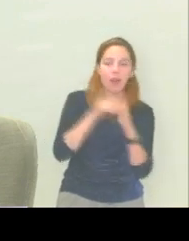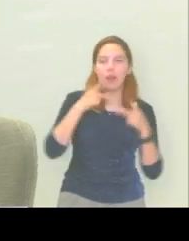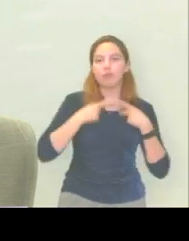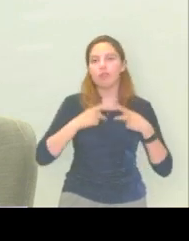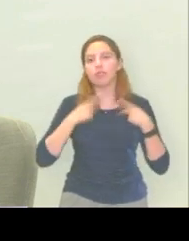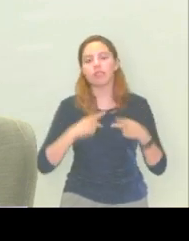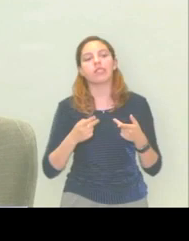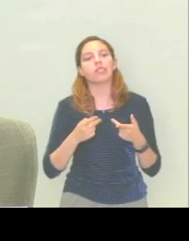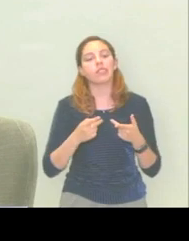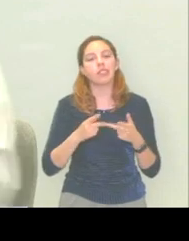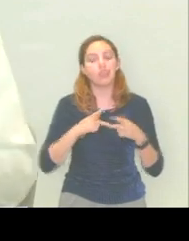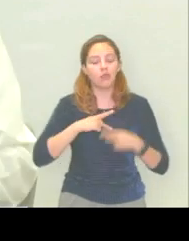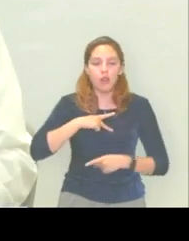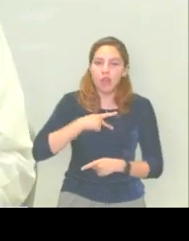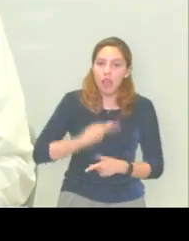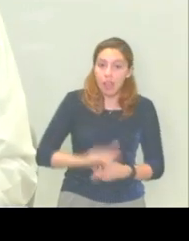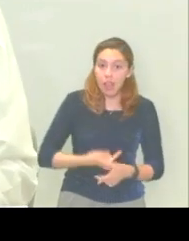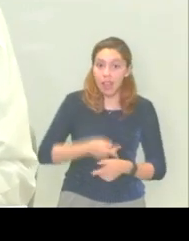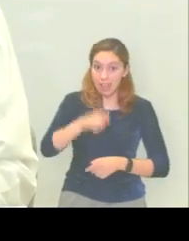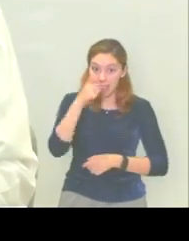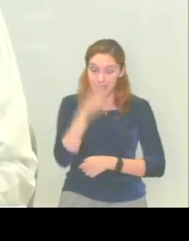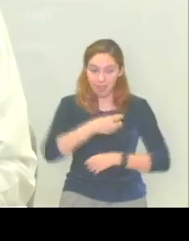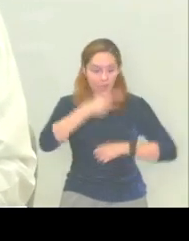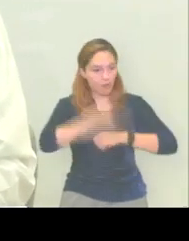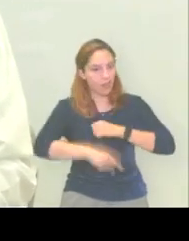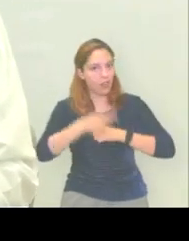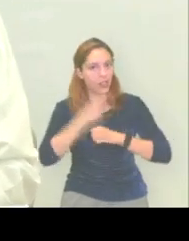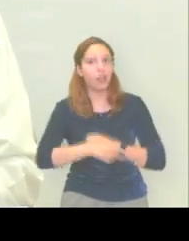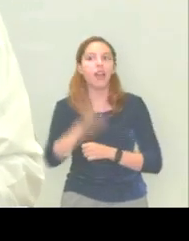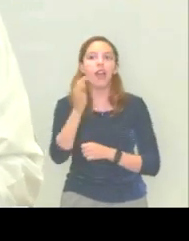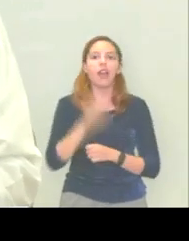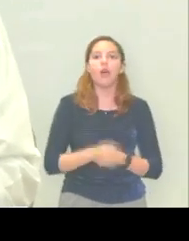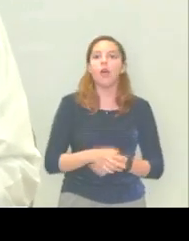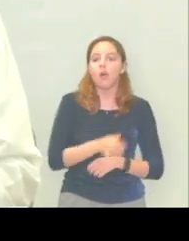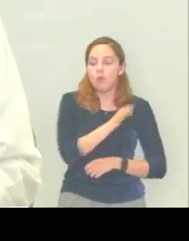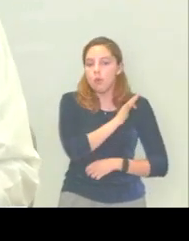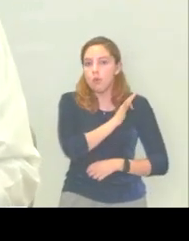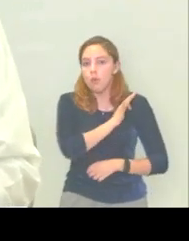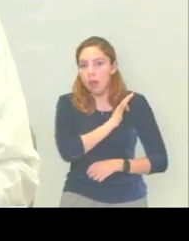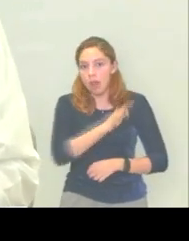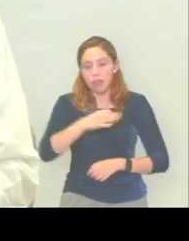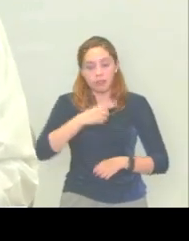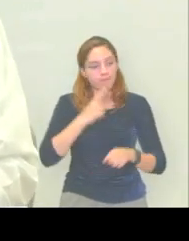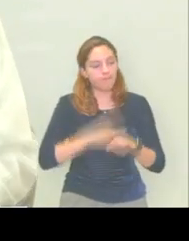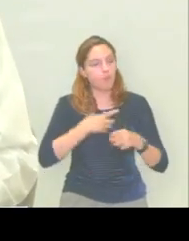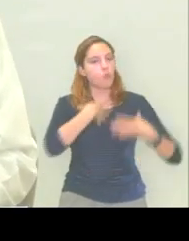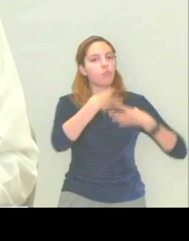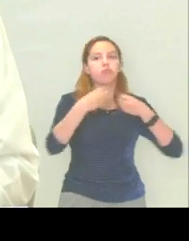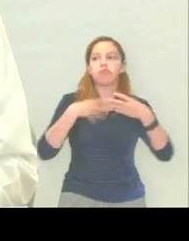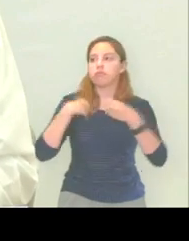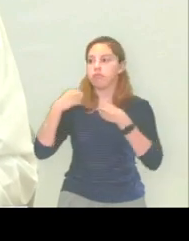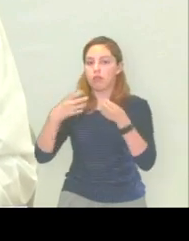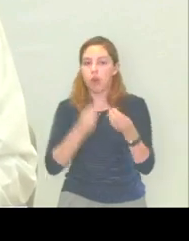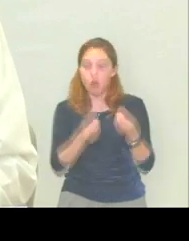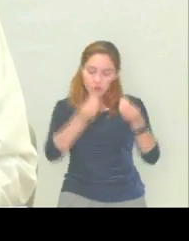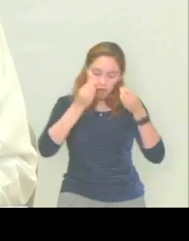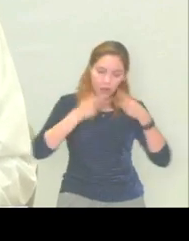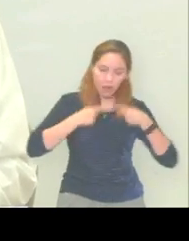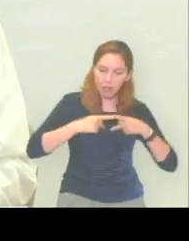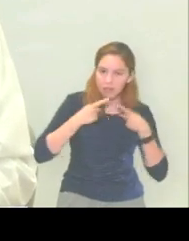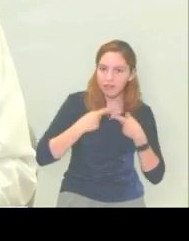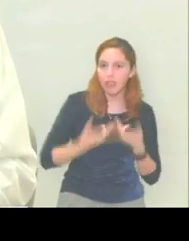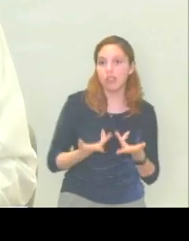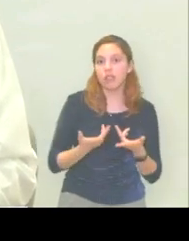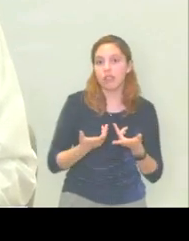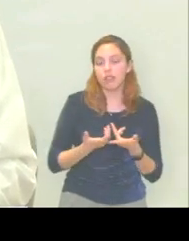susceptibles, y esto pone una condición de riesgo. Existe la posibilidad de que la enfermedad siga transmitiéndose, porque